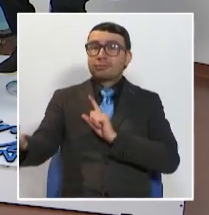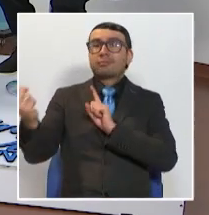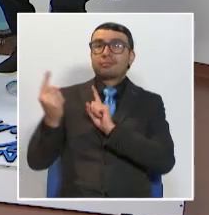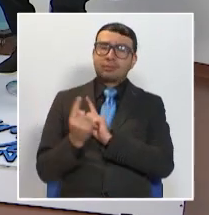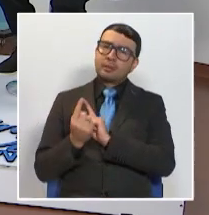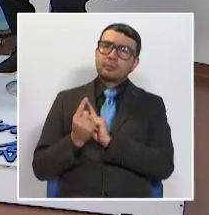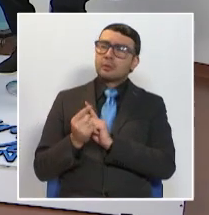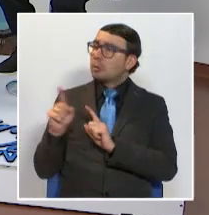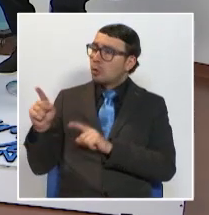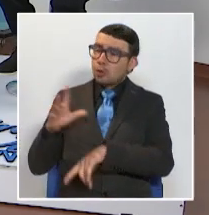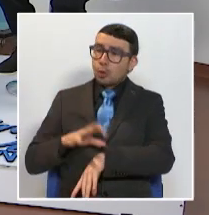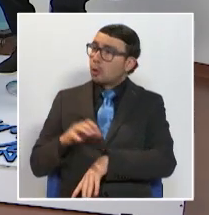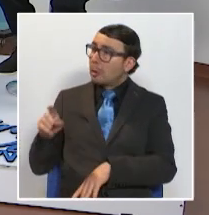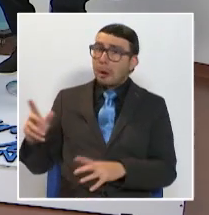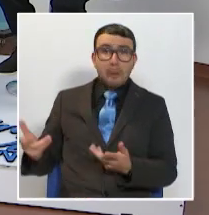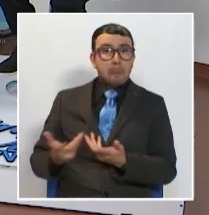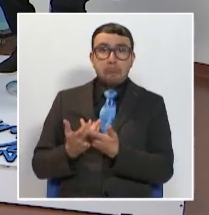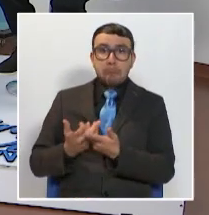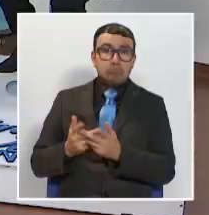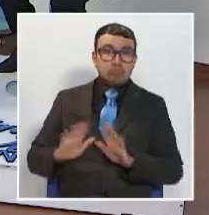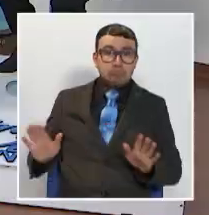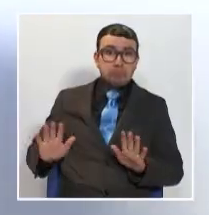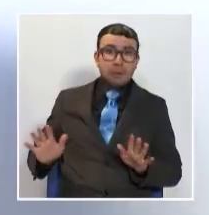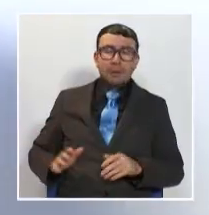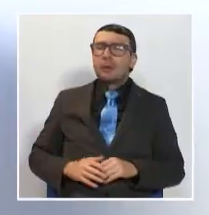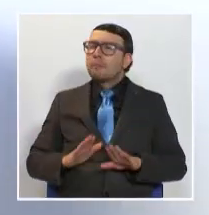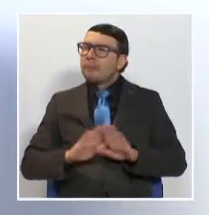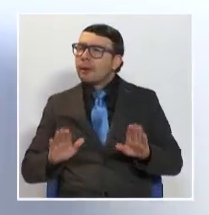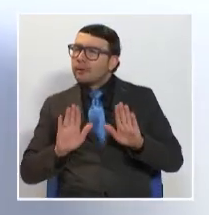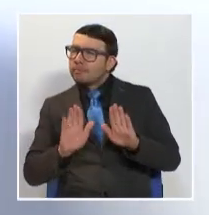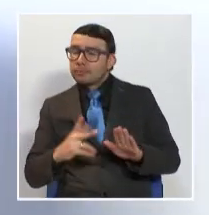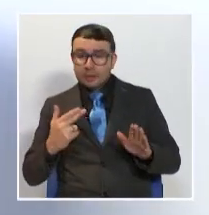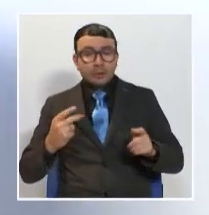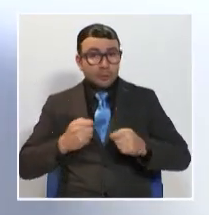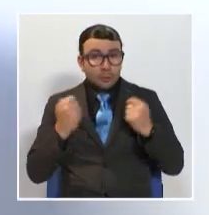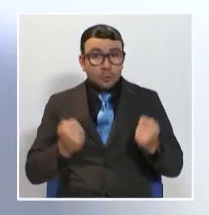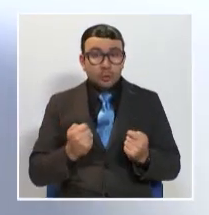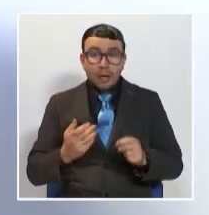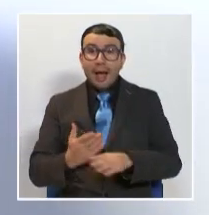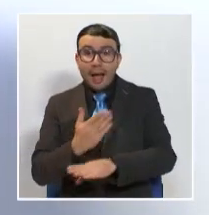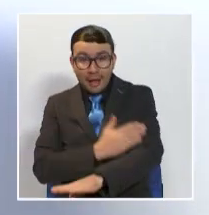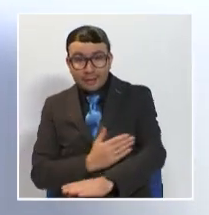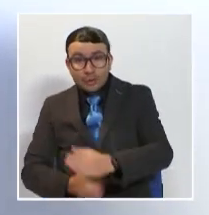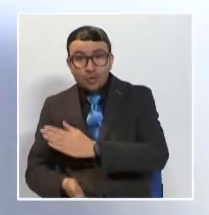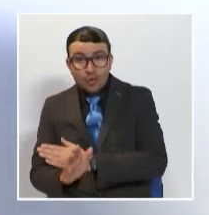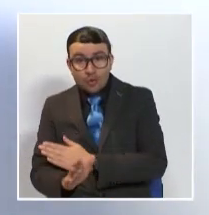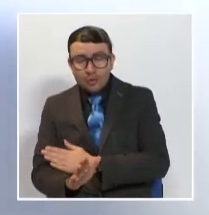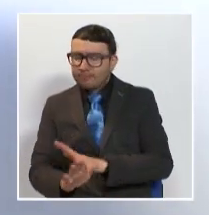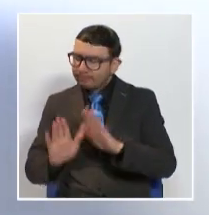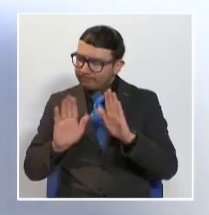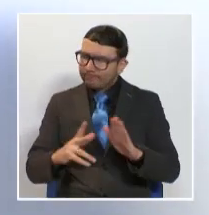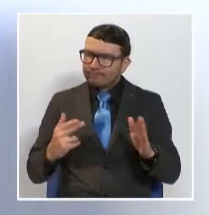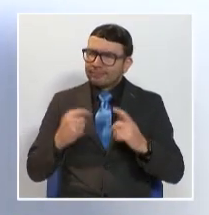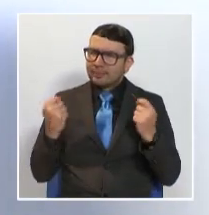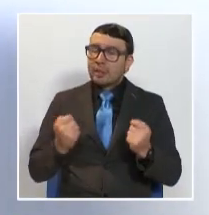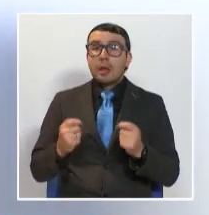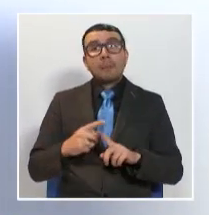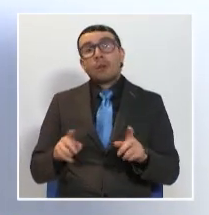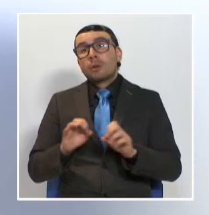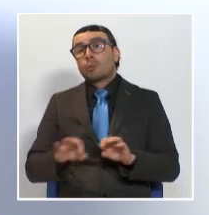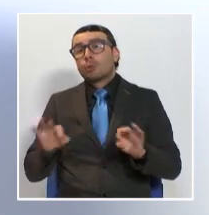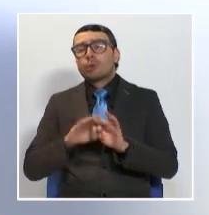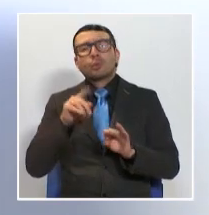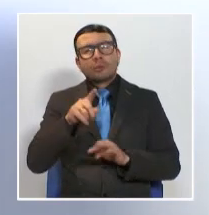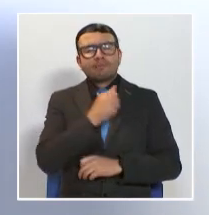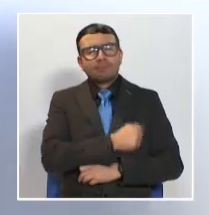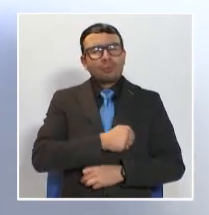doctor ni siquiera tenía conocimiento de esto. Debemos ir a un corte de comerciales antes de seguir con las preguntas, pero es muy importante que ustedes tengan